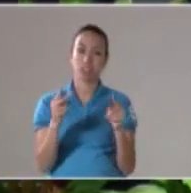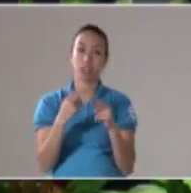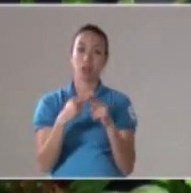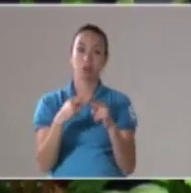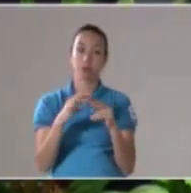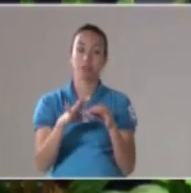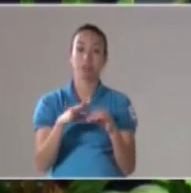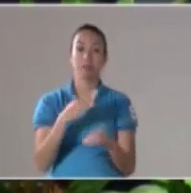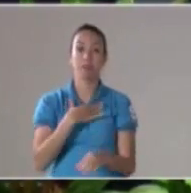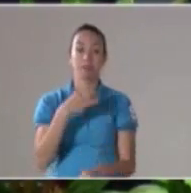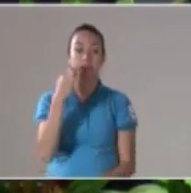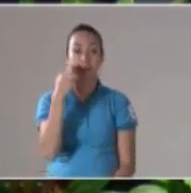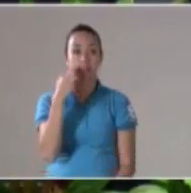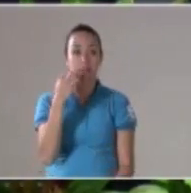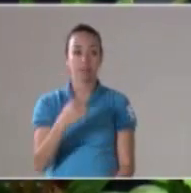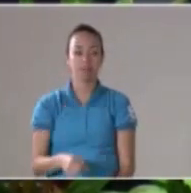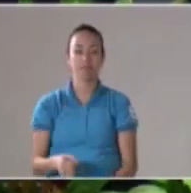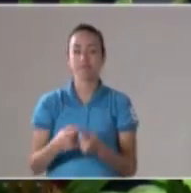lo hacía.